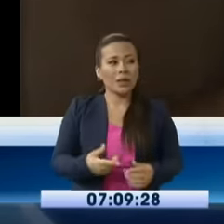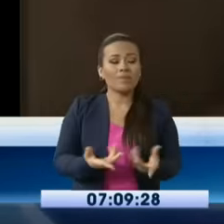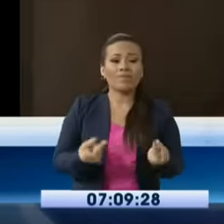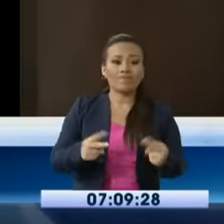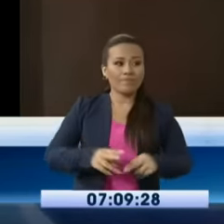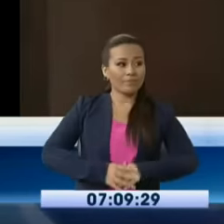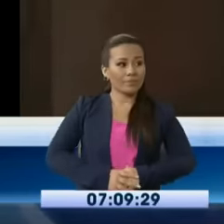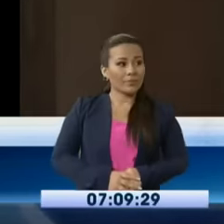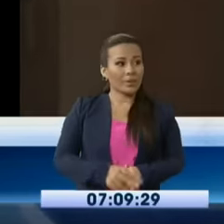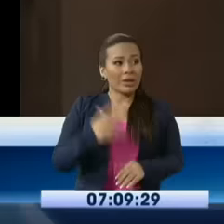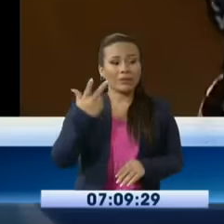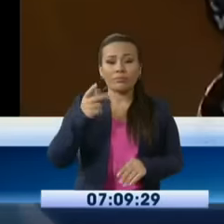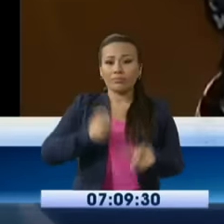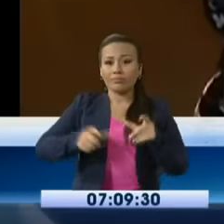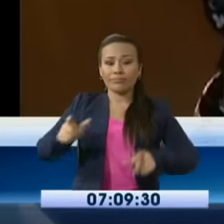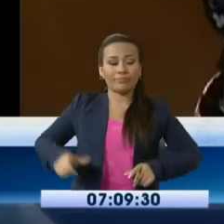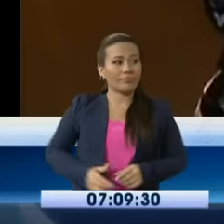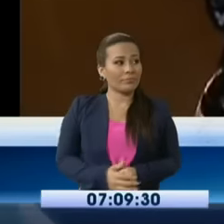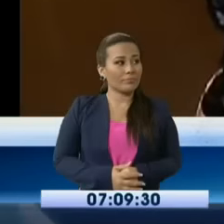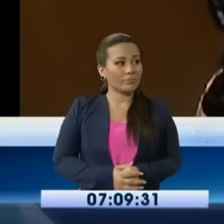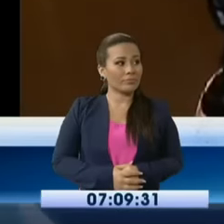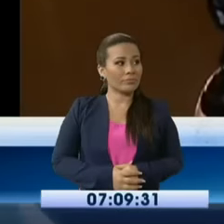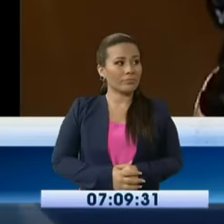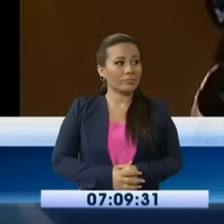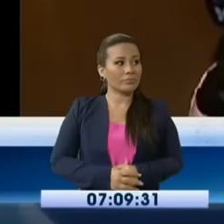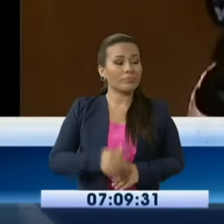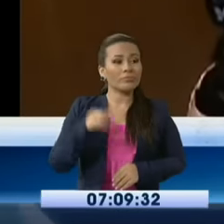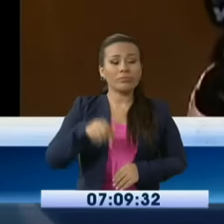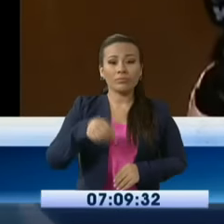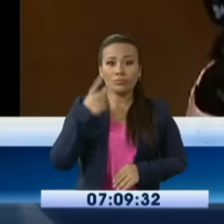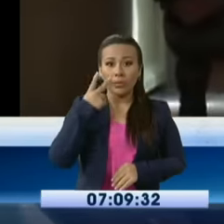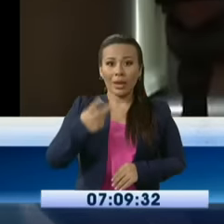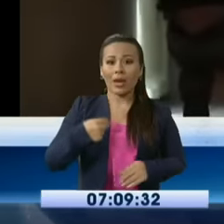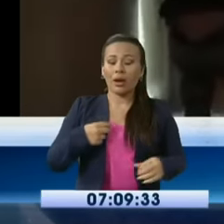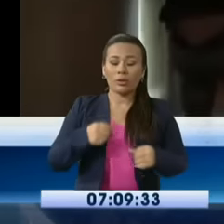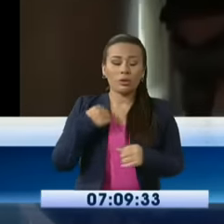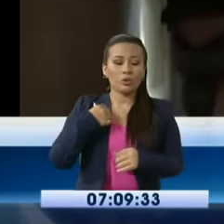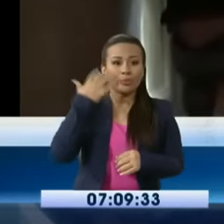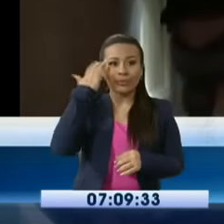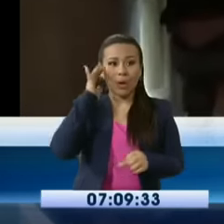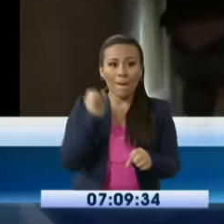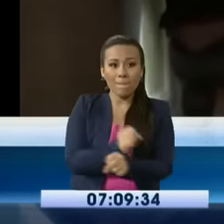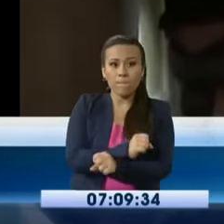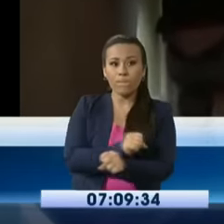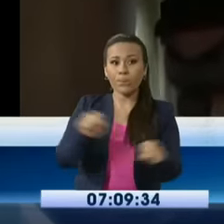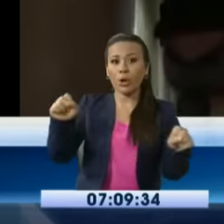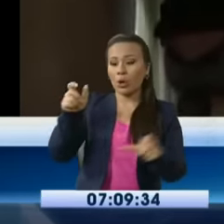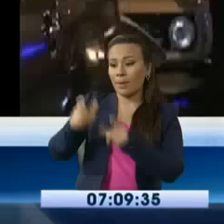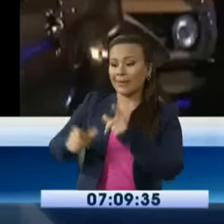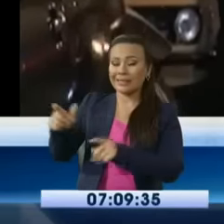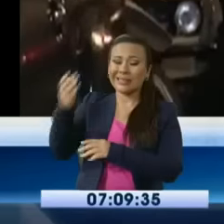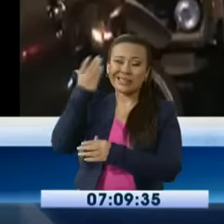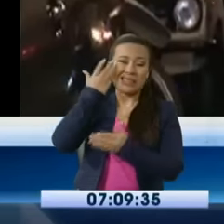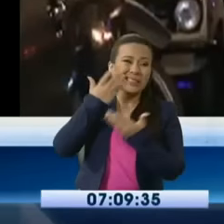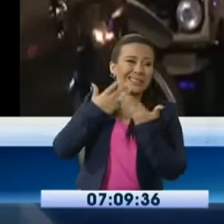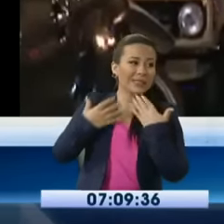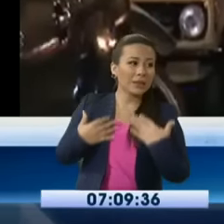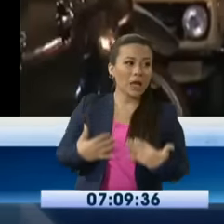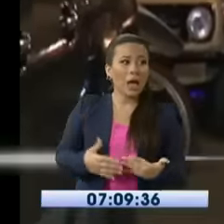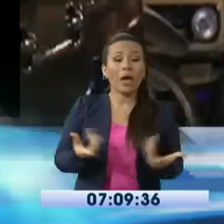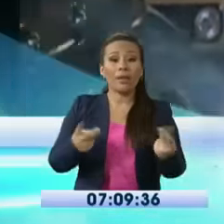3 personas. Son esquirlas que produjo la explosión, lo que les impactó a las personas. La policía